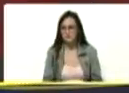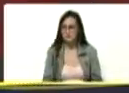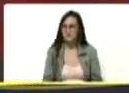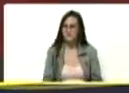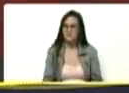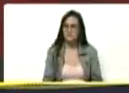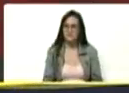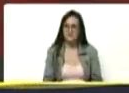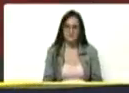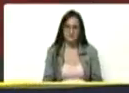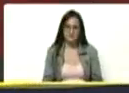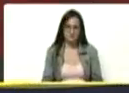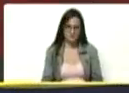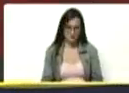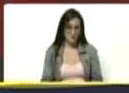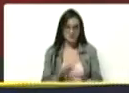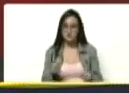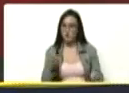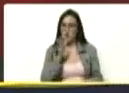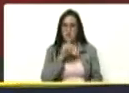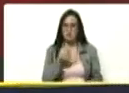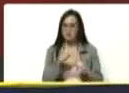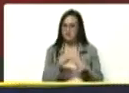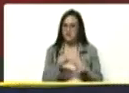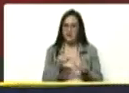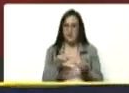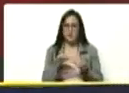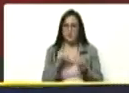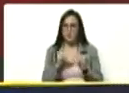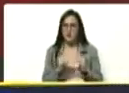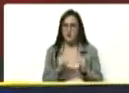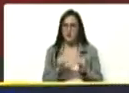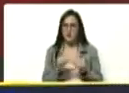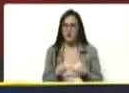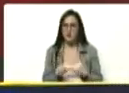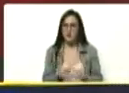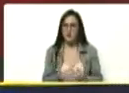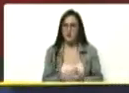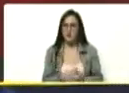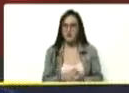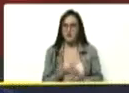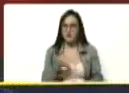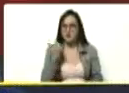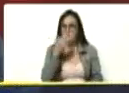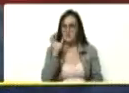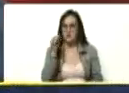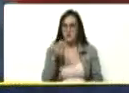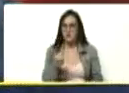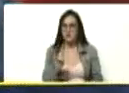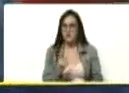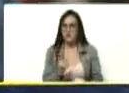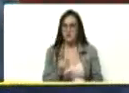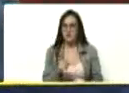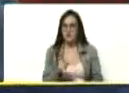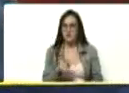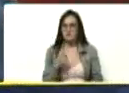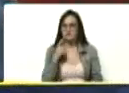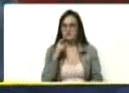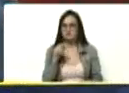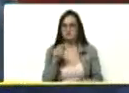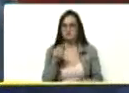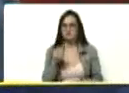que no ha desaparecido. Mientras tengamos imperio, tendremos ahí esas